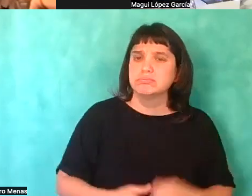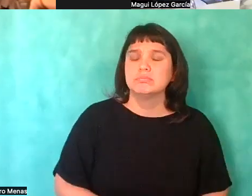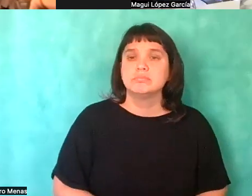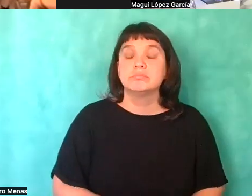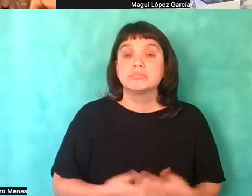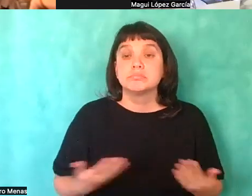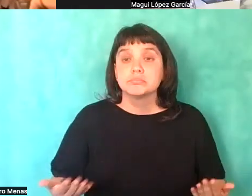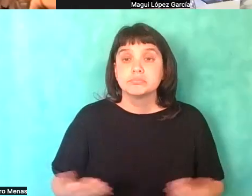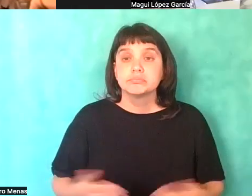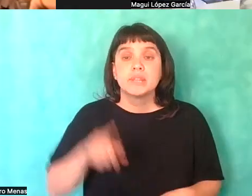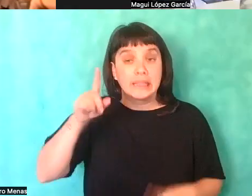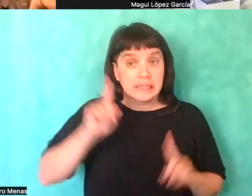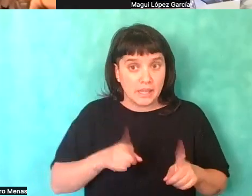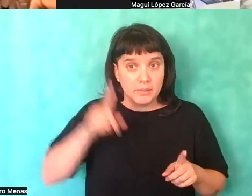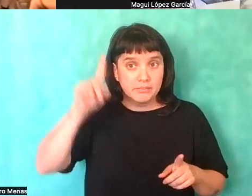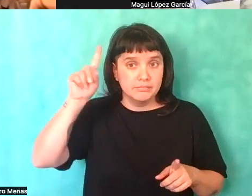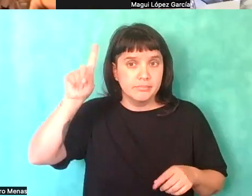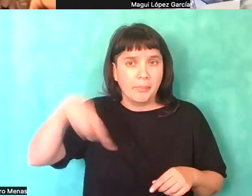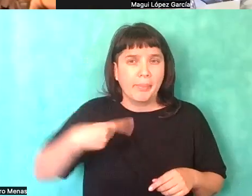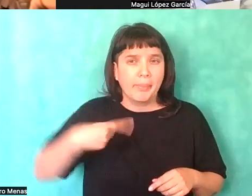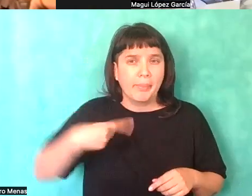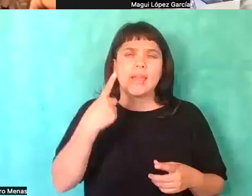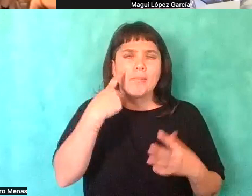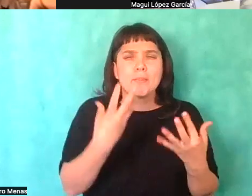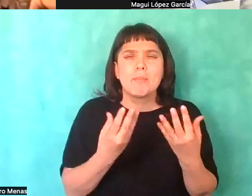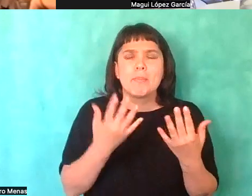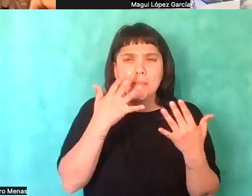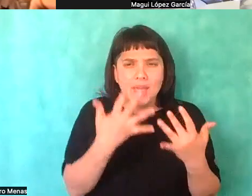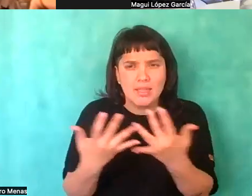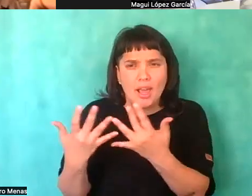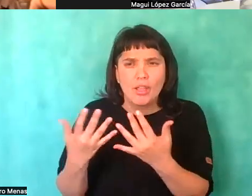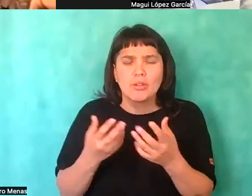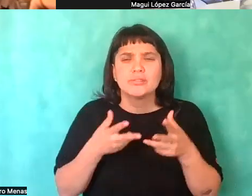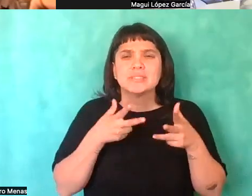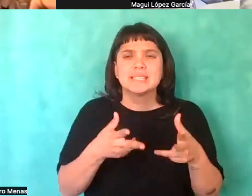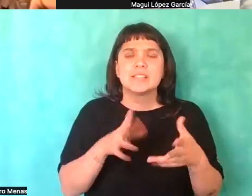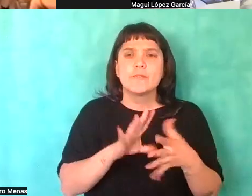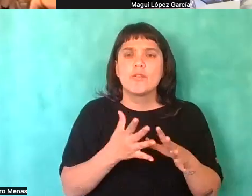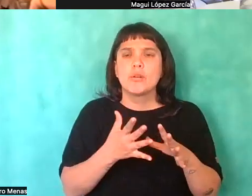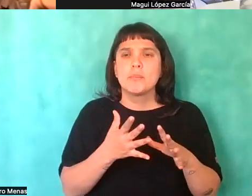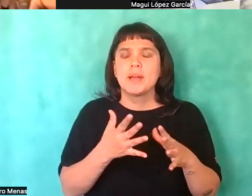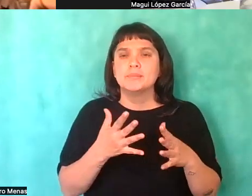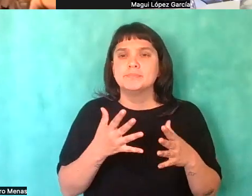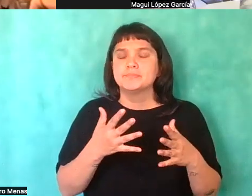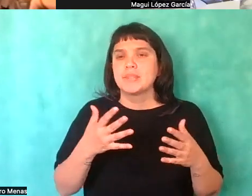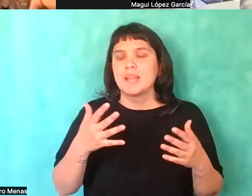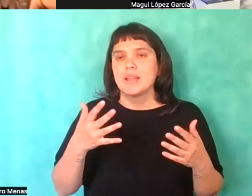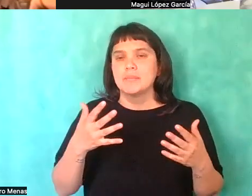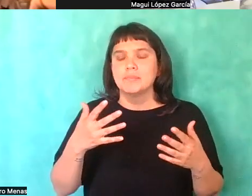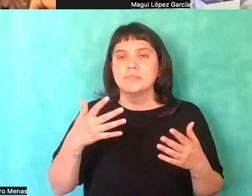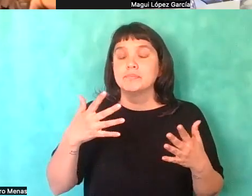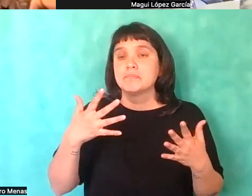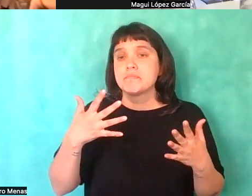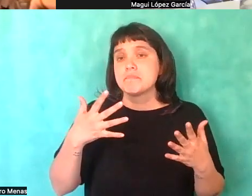bueno, genera lo que hay investigadores que lo denominan privación lingüística, ¿sí? Que es cuando, bueno, falta una lengua que